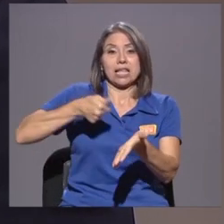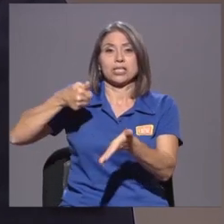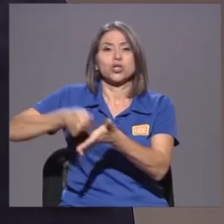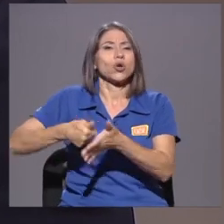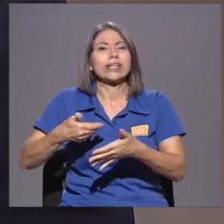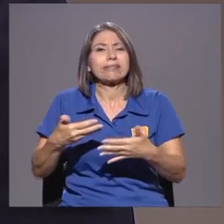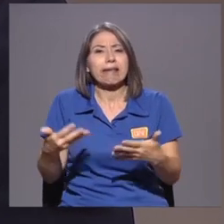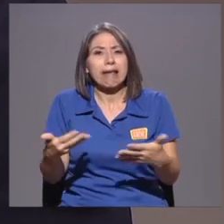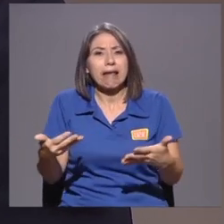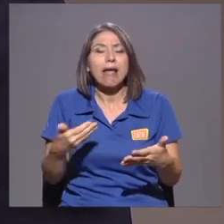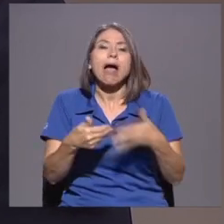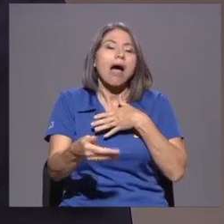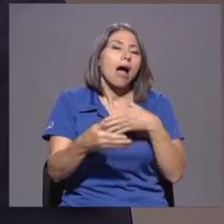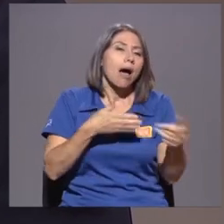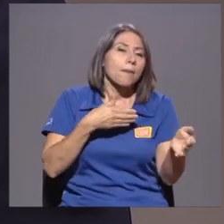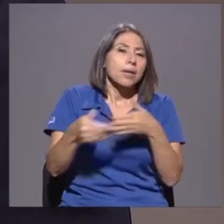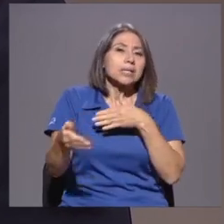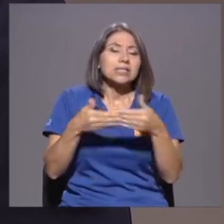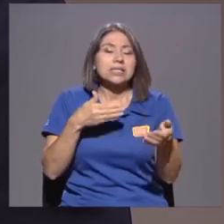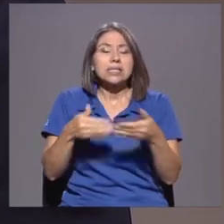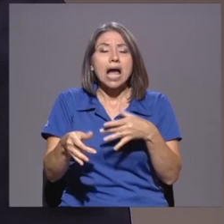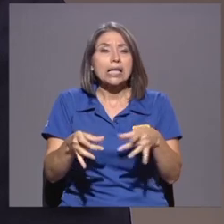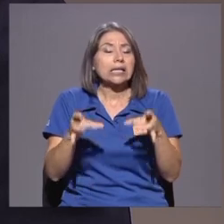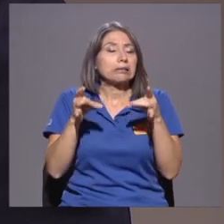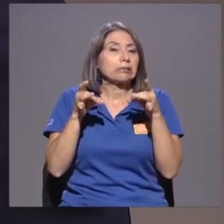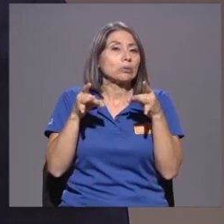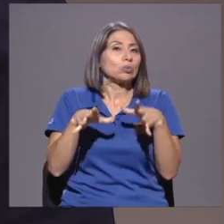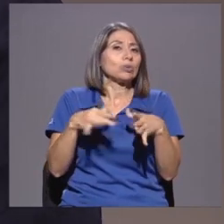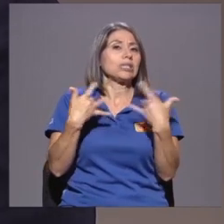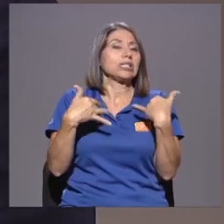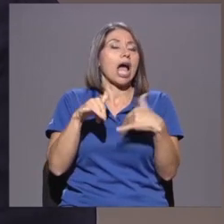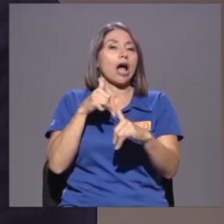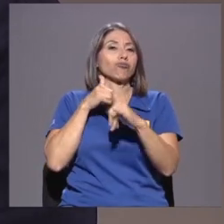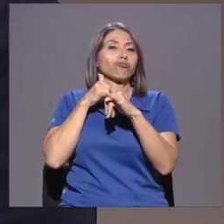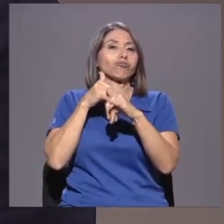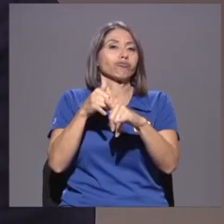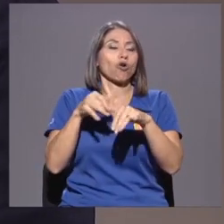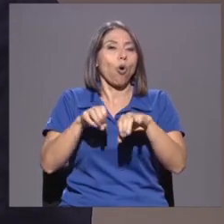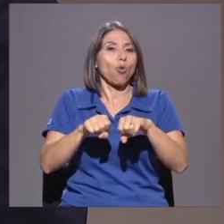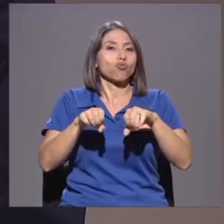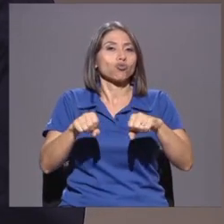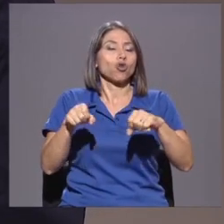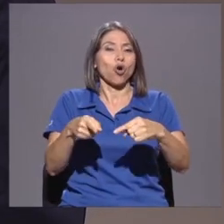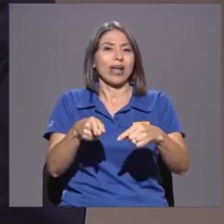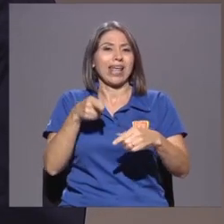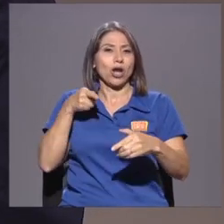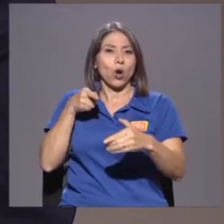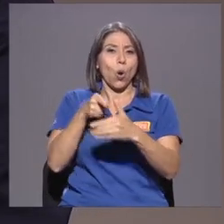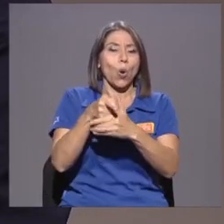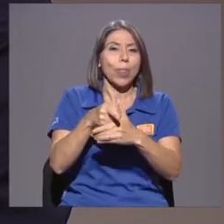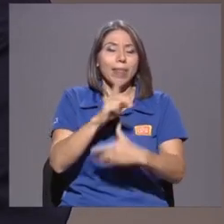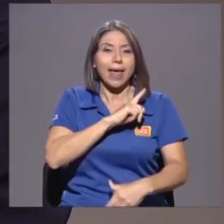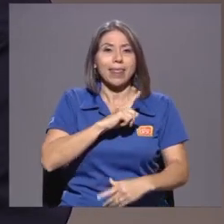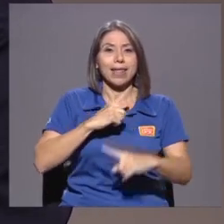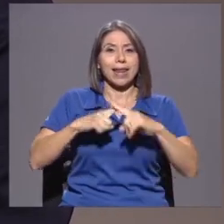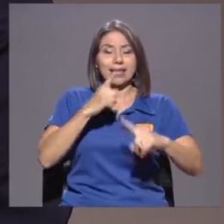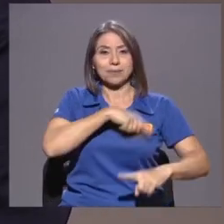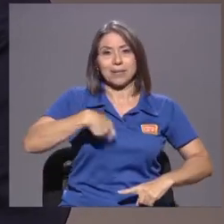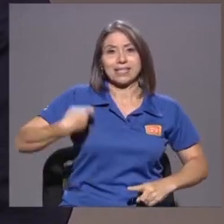de los gravísimos cargos de corrupción en contra del ex presidente ricardo martinelli